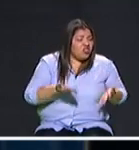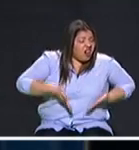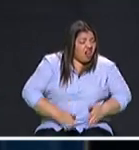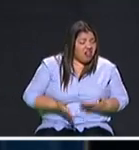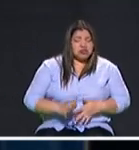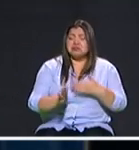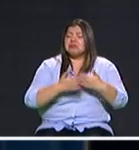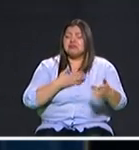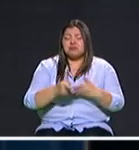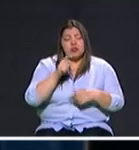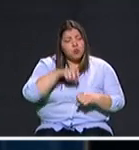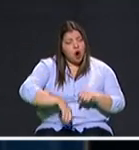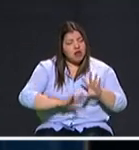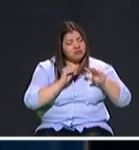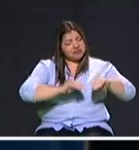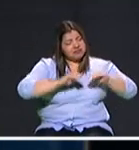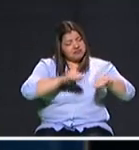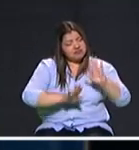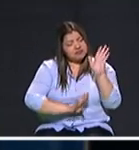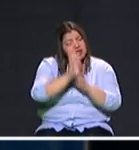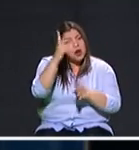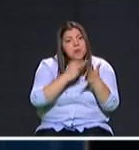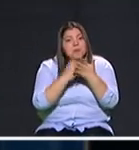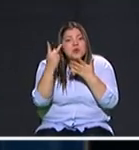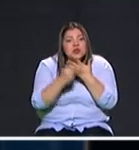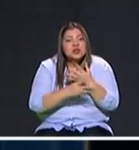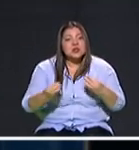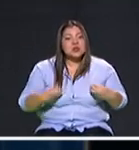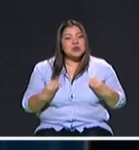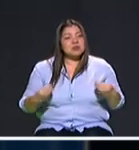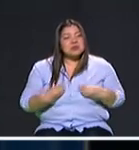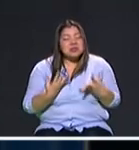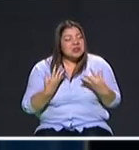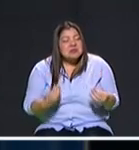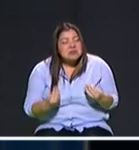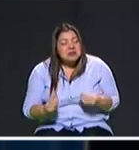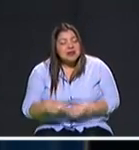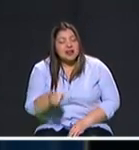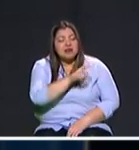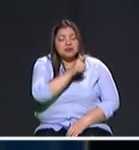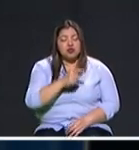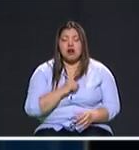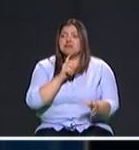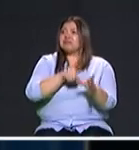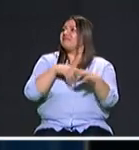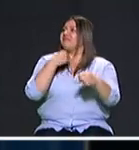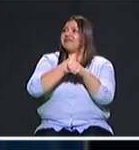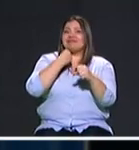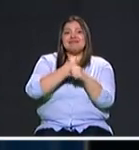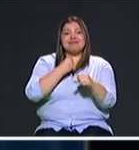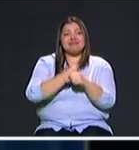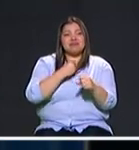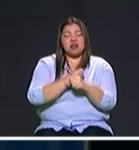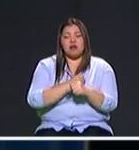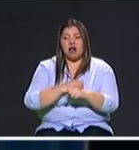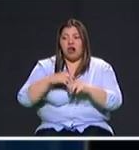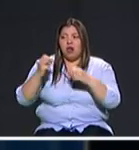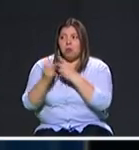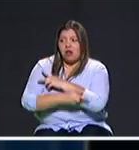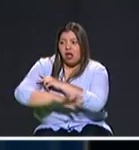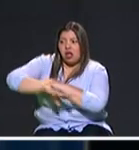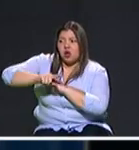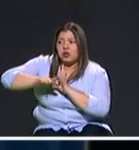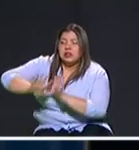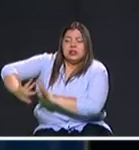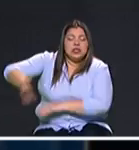capacidad de desarrollarse un proyecto de vida para que puedan encontrar un ingreso digno y nunca encontrar el mundo criminal una